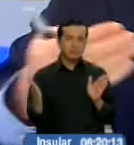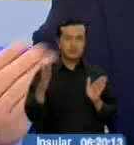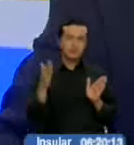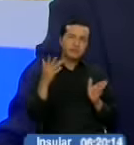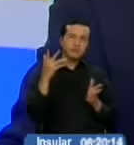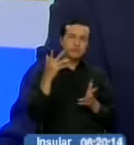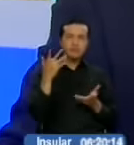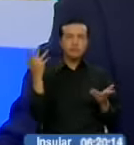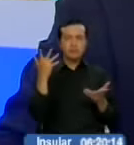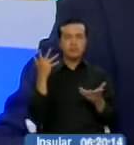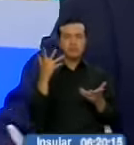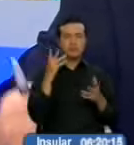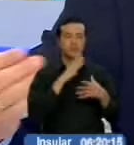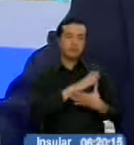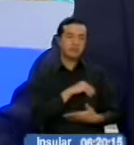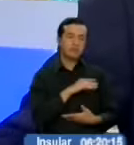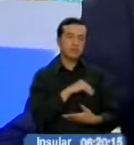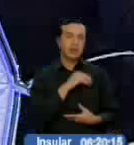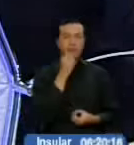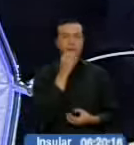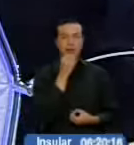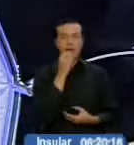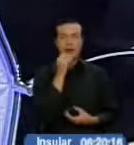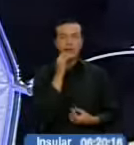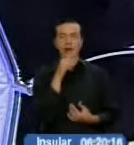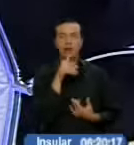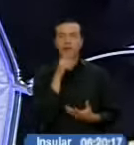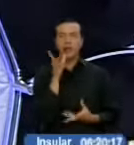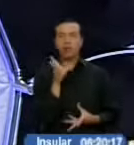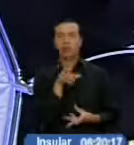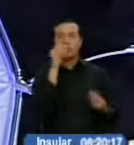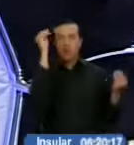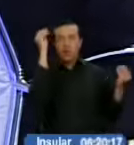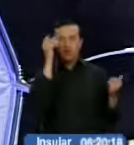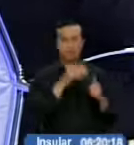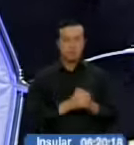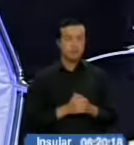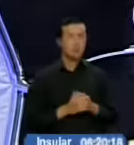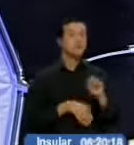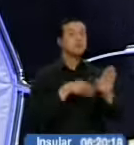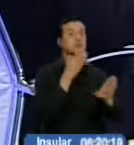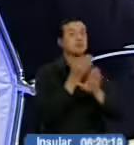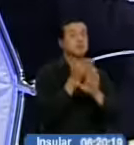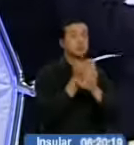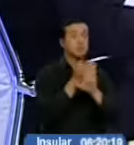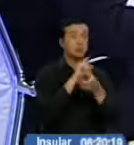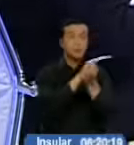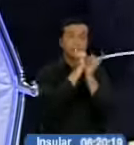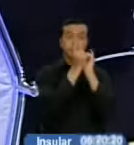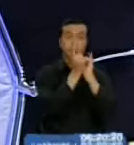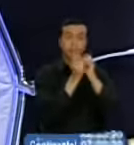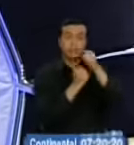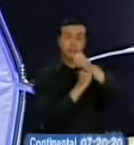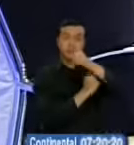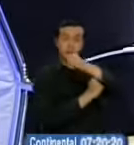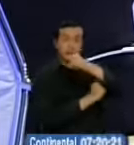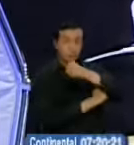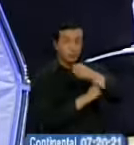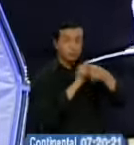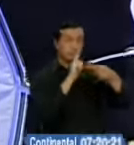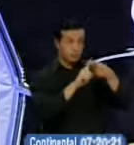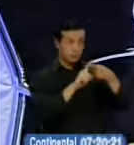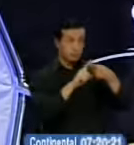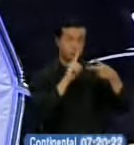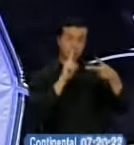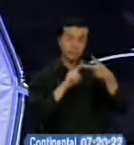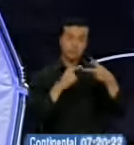palabras, como dice la novela, se las lleva el viento. Pero, a ver, se plantea cambios estructurales, o por un lado, y por